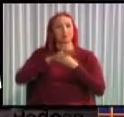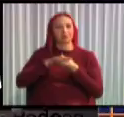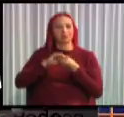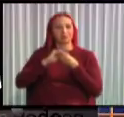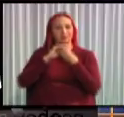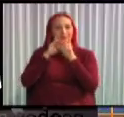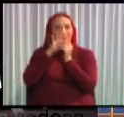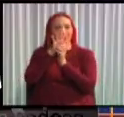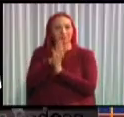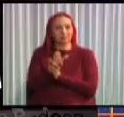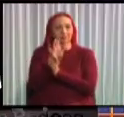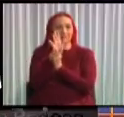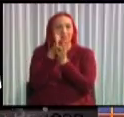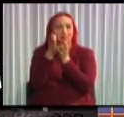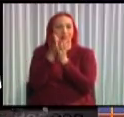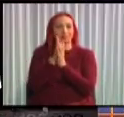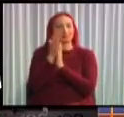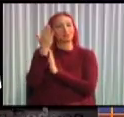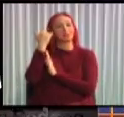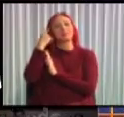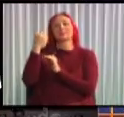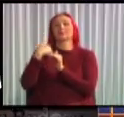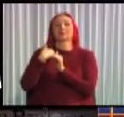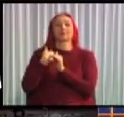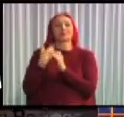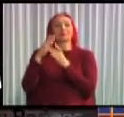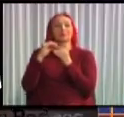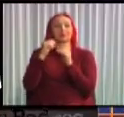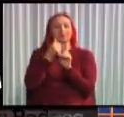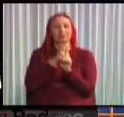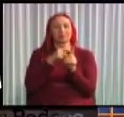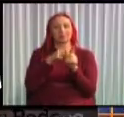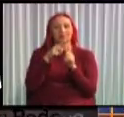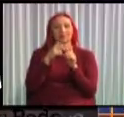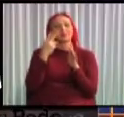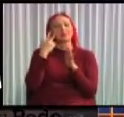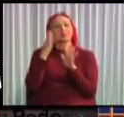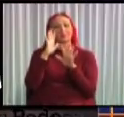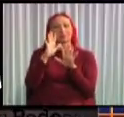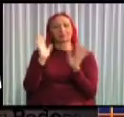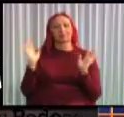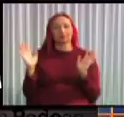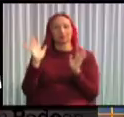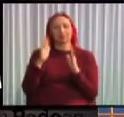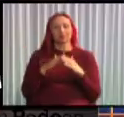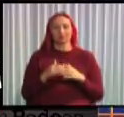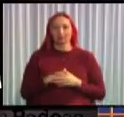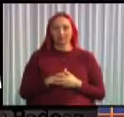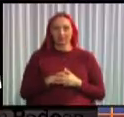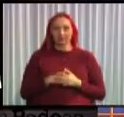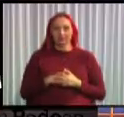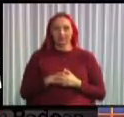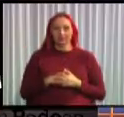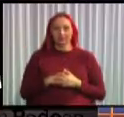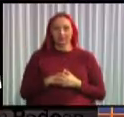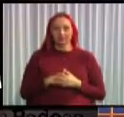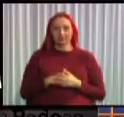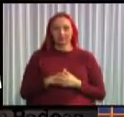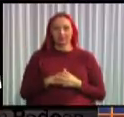cuente su anhelo de infancia por tener un carro de esos, señor, usted se lleve ese carro para su casa.